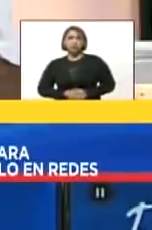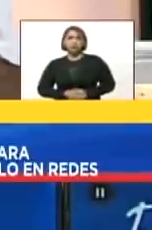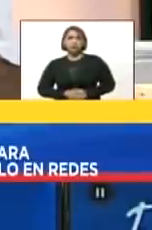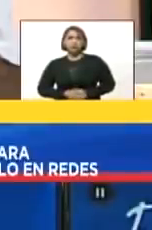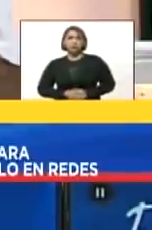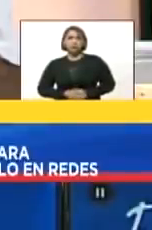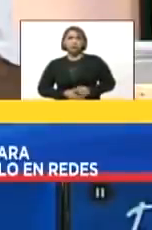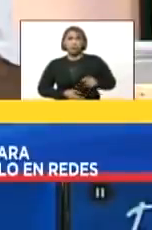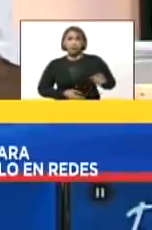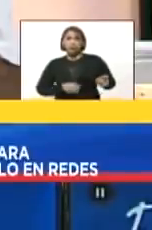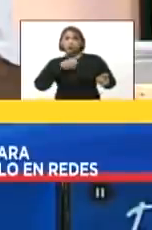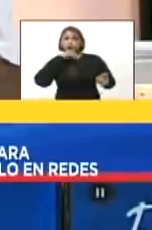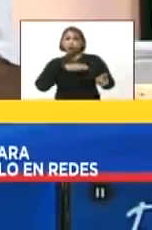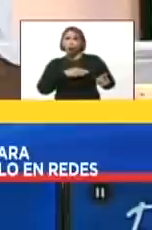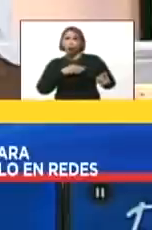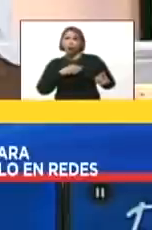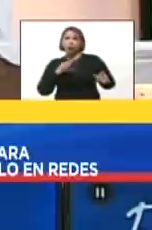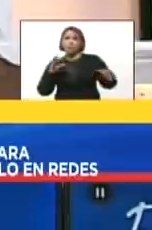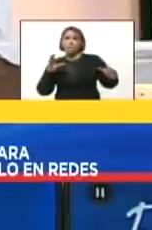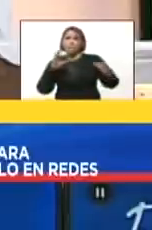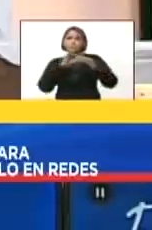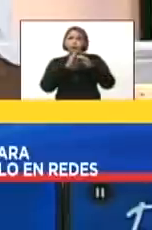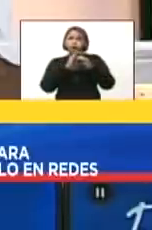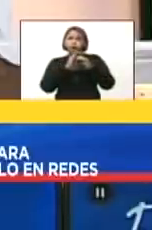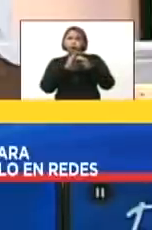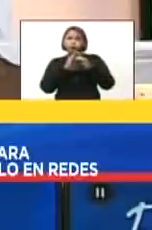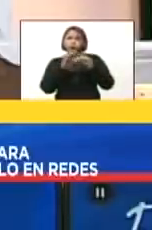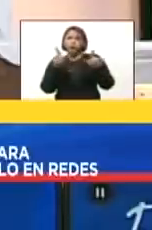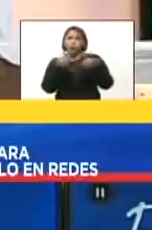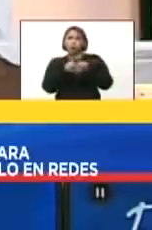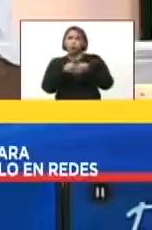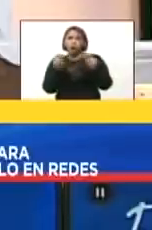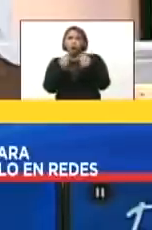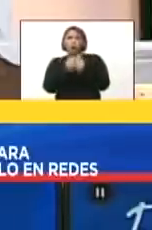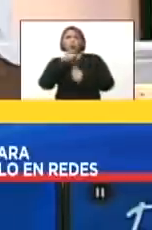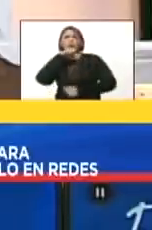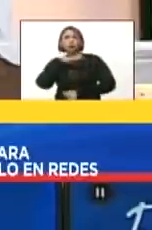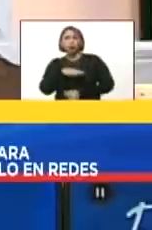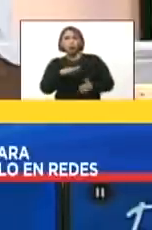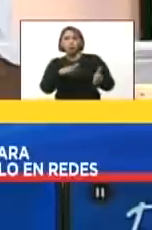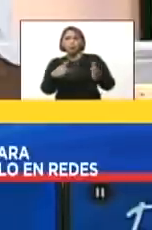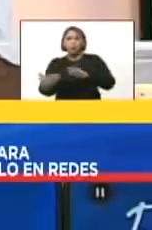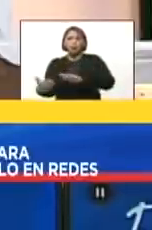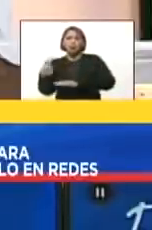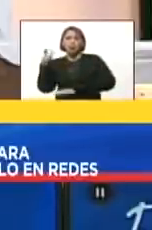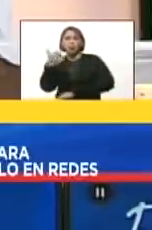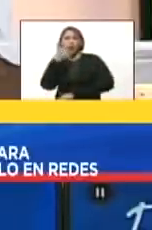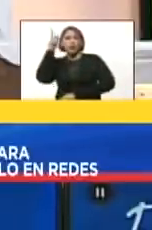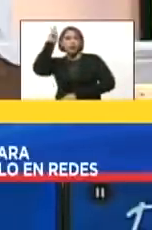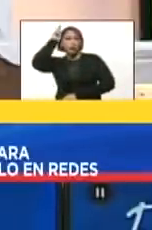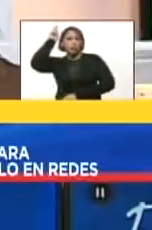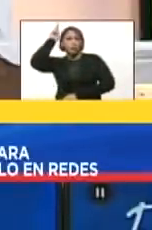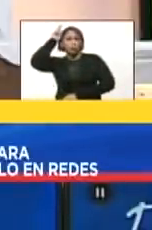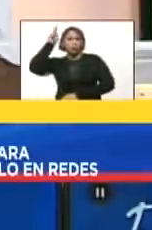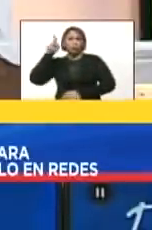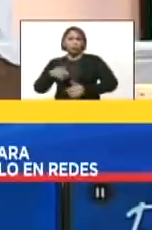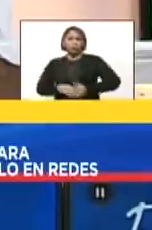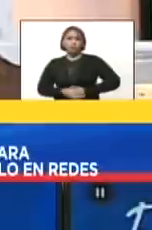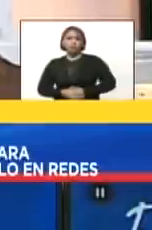Y esa historia coincide de manera paralela con la historia del asesinato de Guaycaipuro.